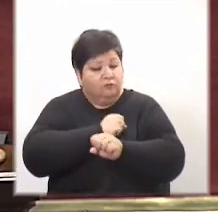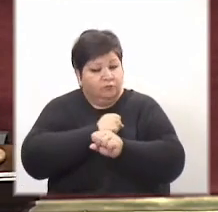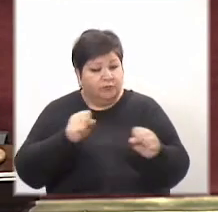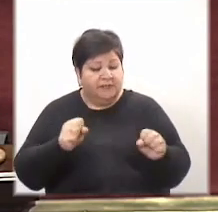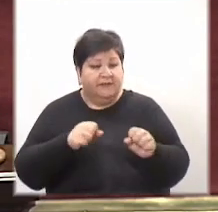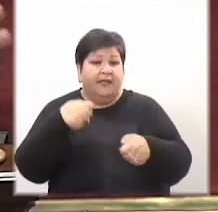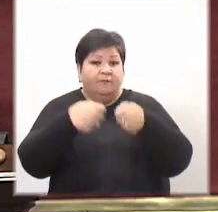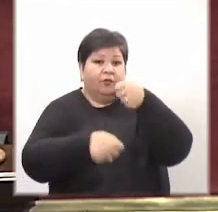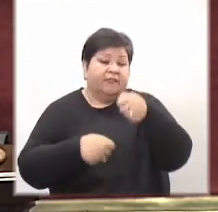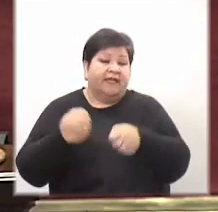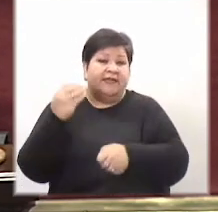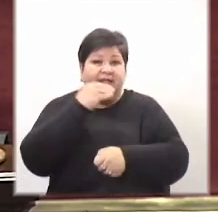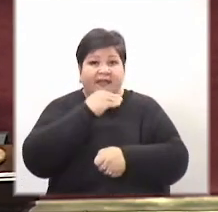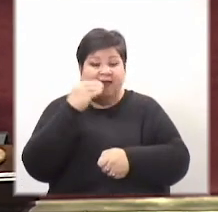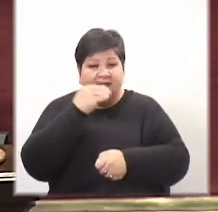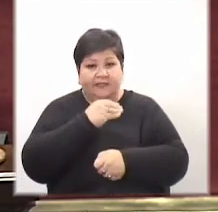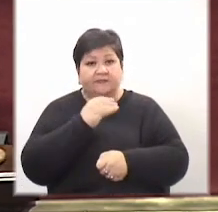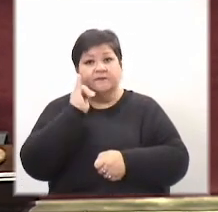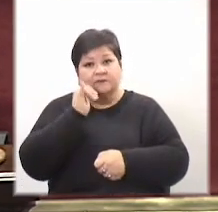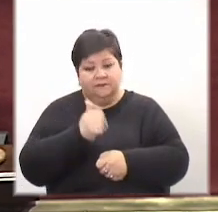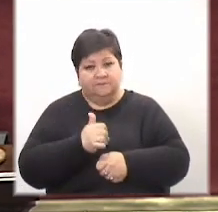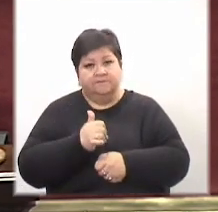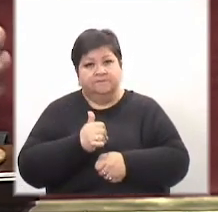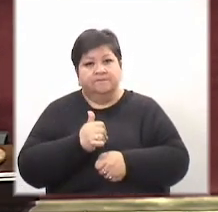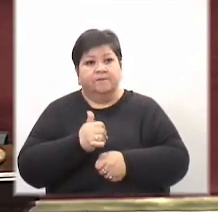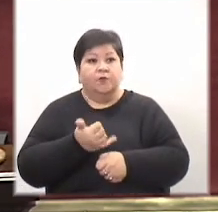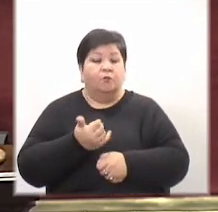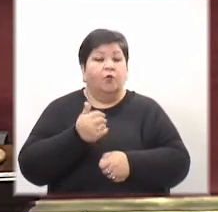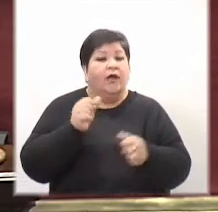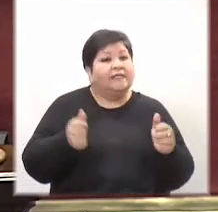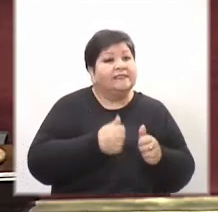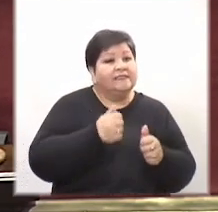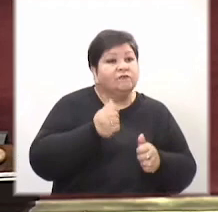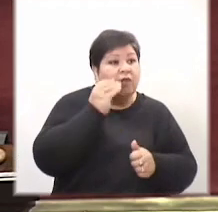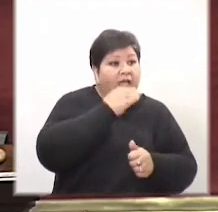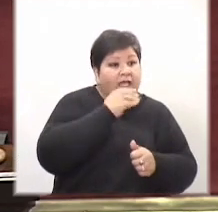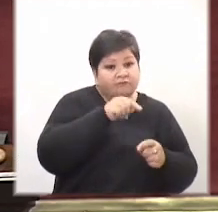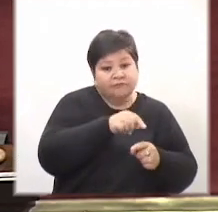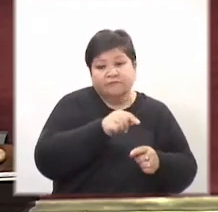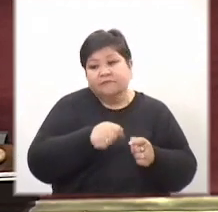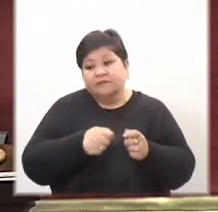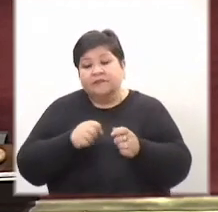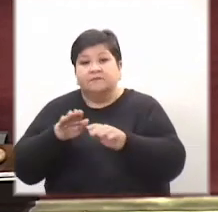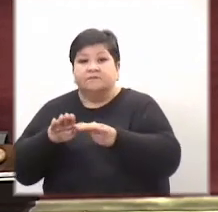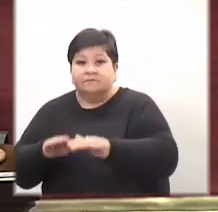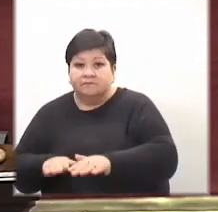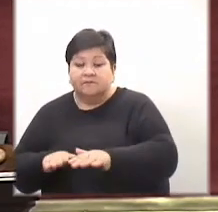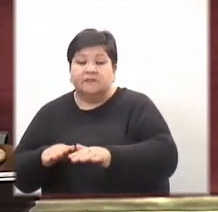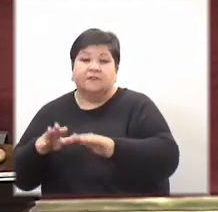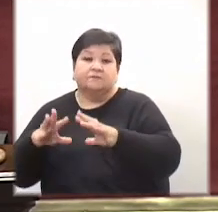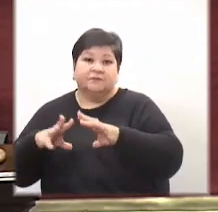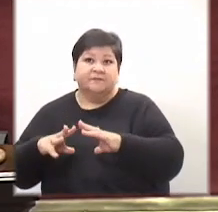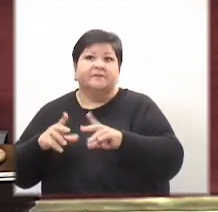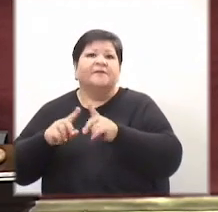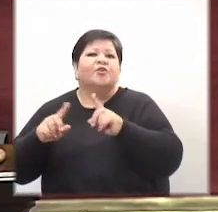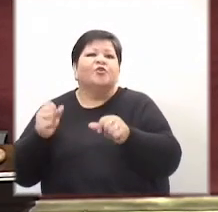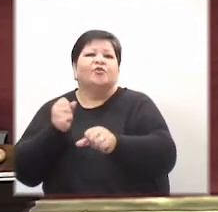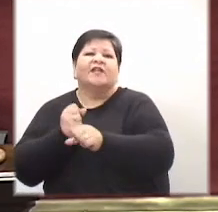caja. Hay compatibilidad de ser activo en una caja y ser pasivo en otra, evitando el trabajo en negro.